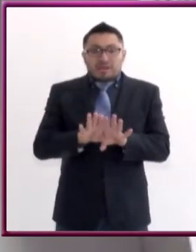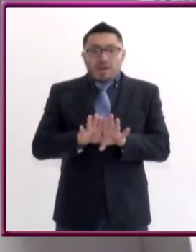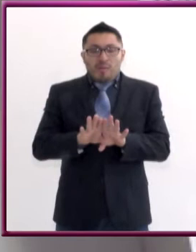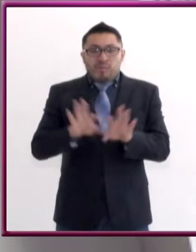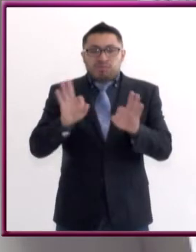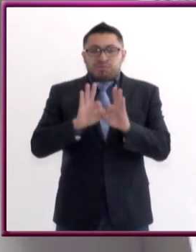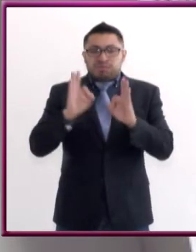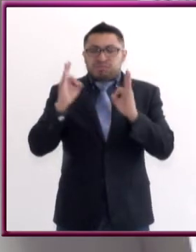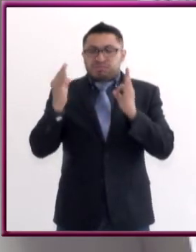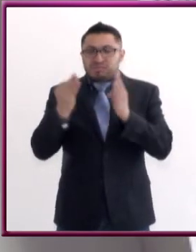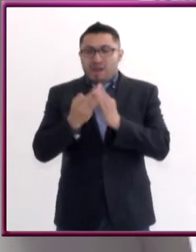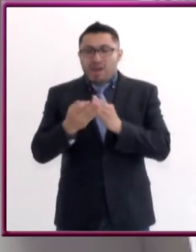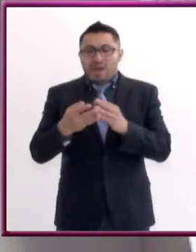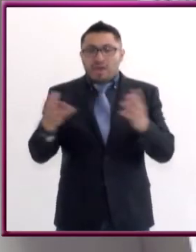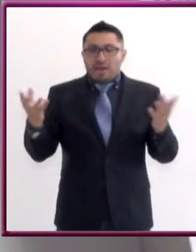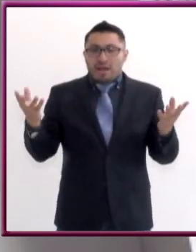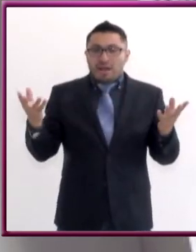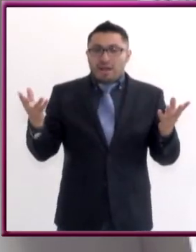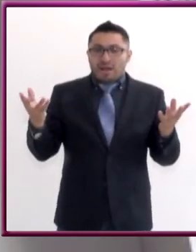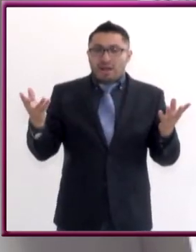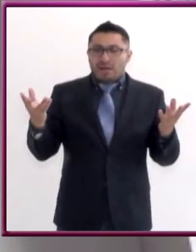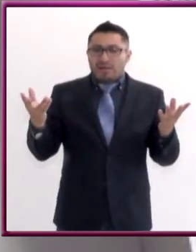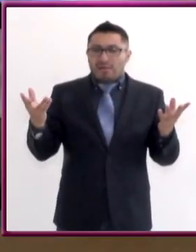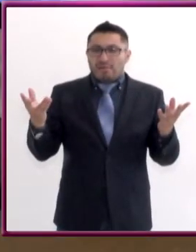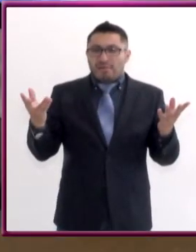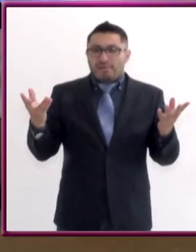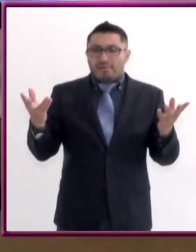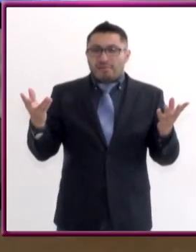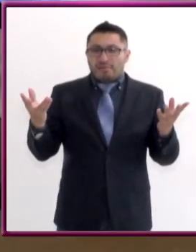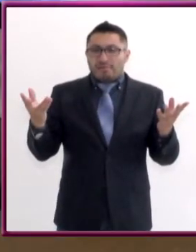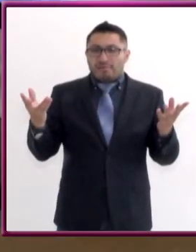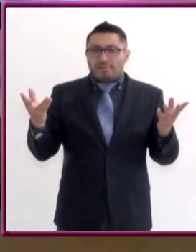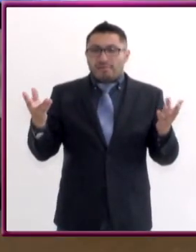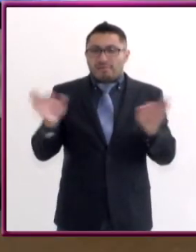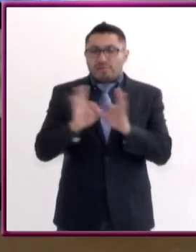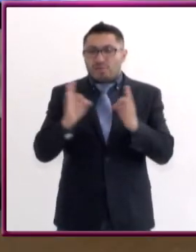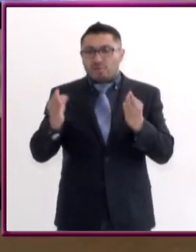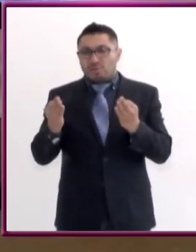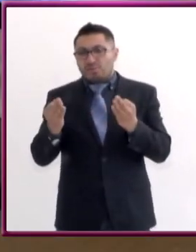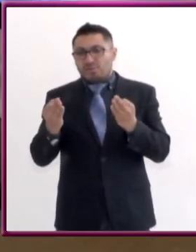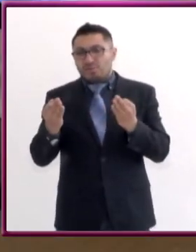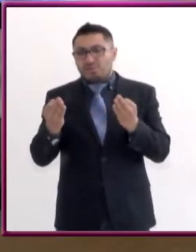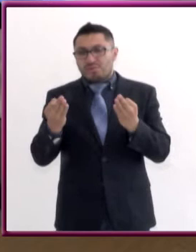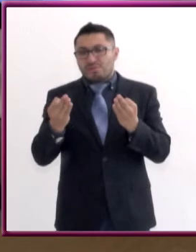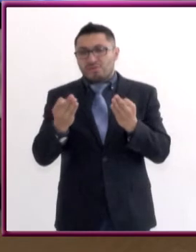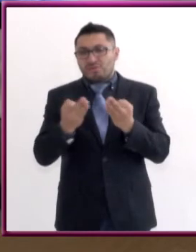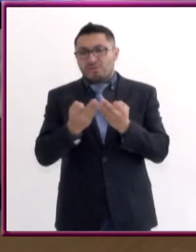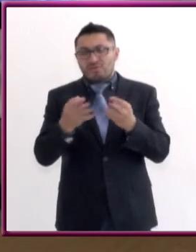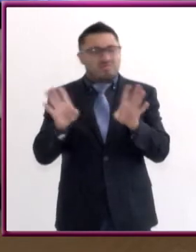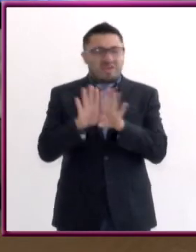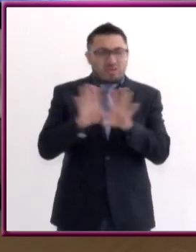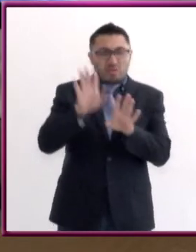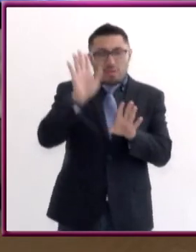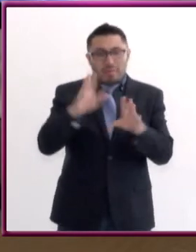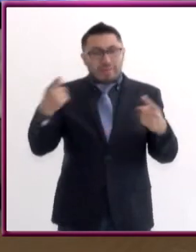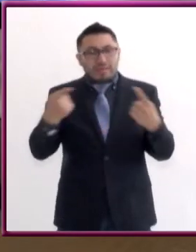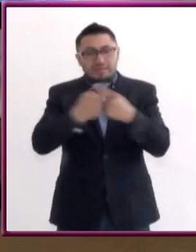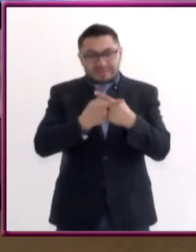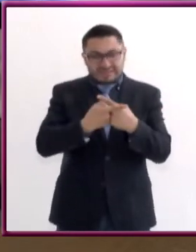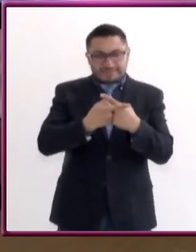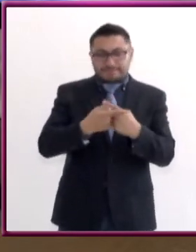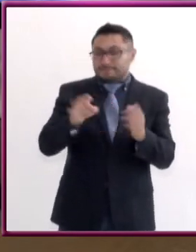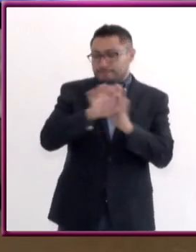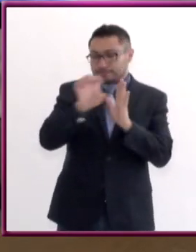a mecanismos o operaciones que son de alguna manera incongruentes